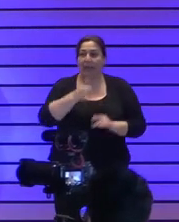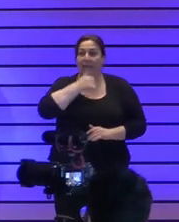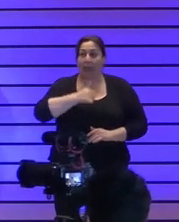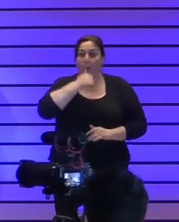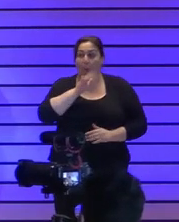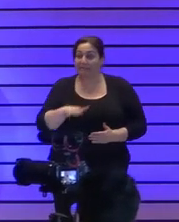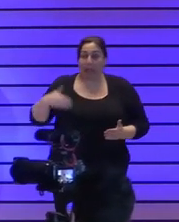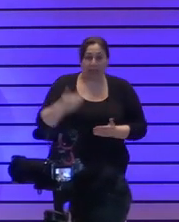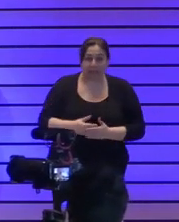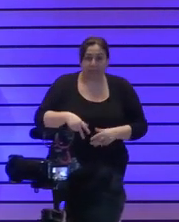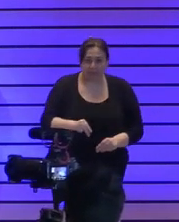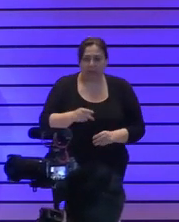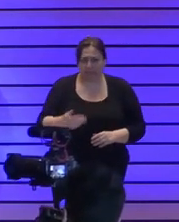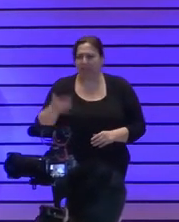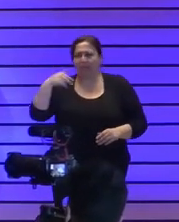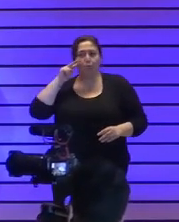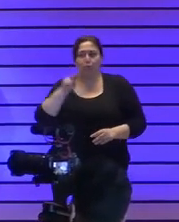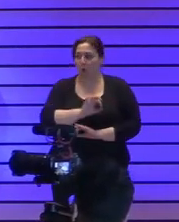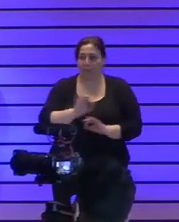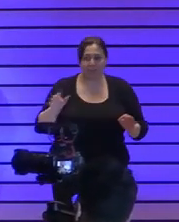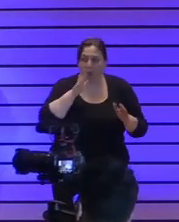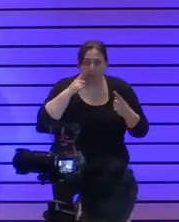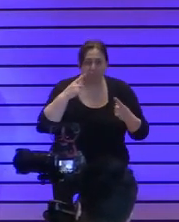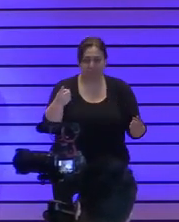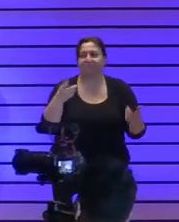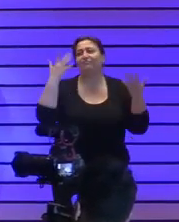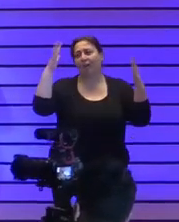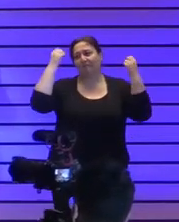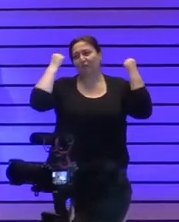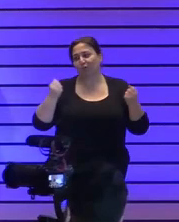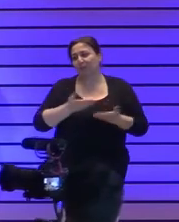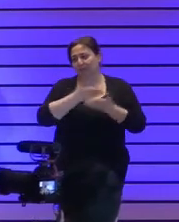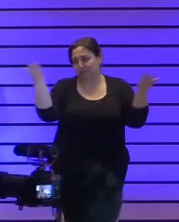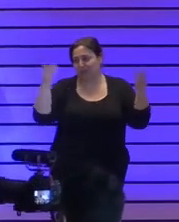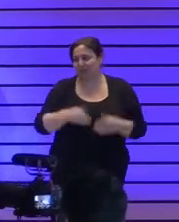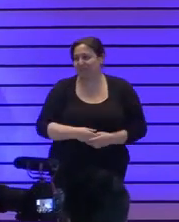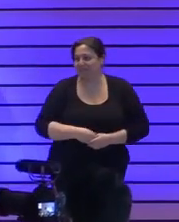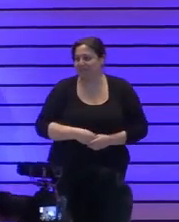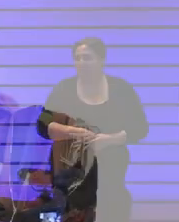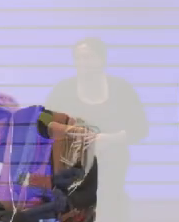final de un congreso desde hacía mucho. Así que fuerte el aplauso porque habéis sido un publicazo.